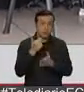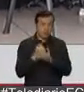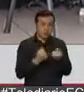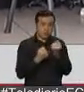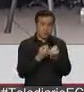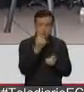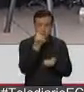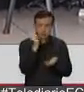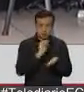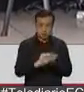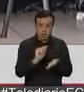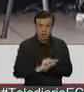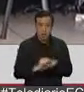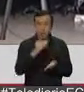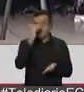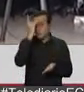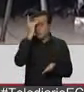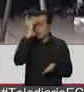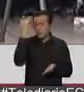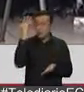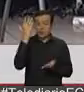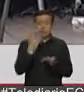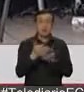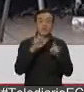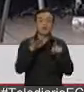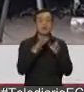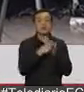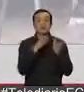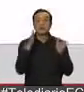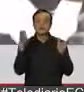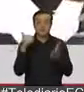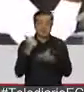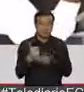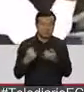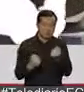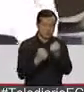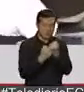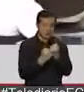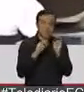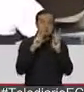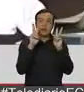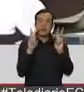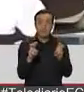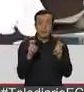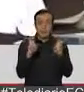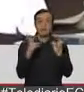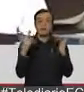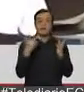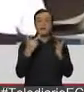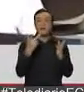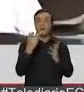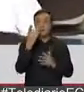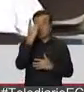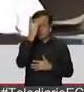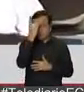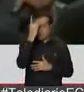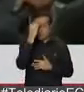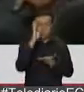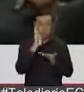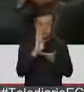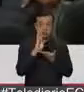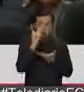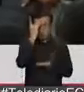de pago de los valores pendientes a seis meses sin intereses en cuanto al pago de las cuentas pendientes a la seguridad social